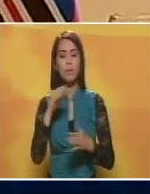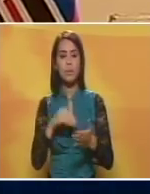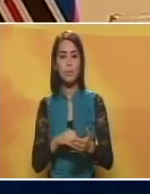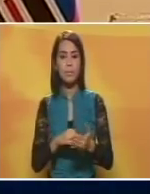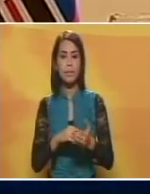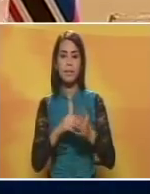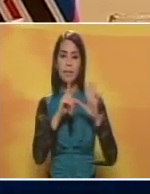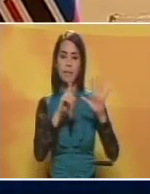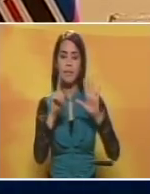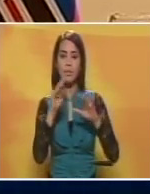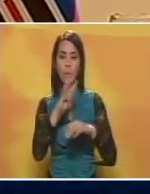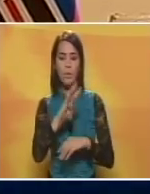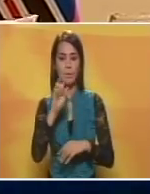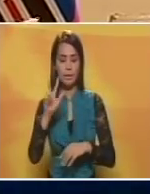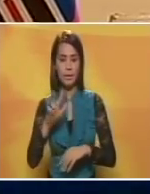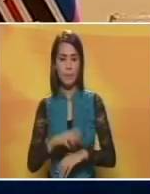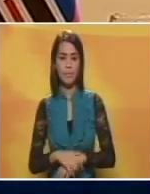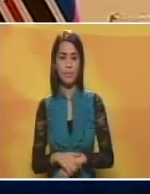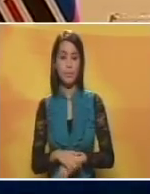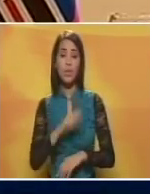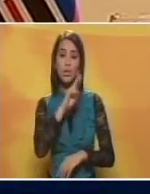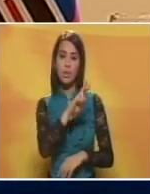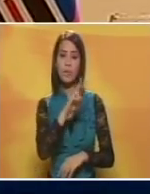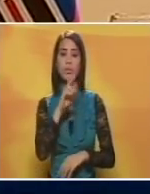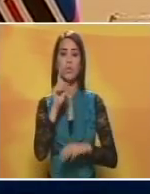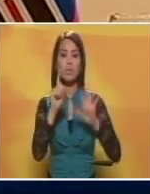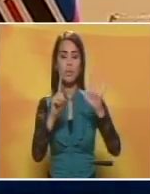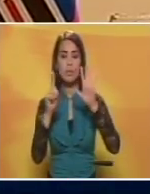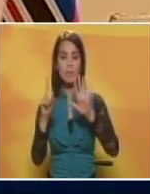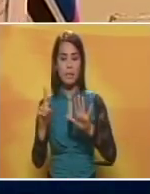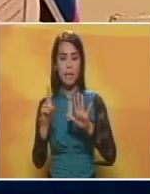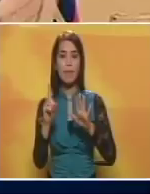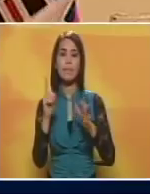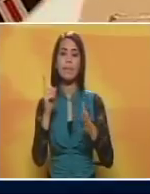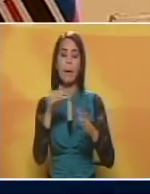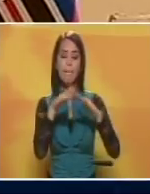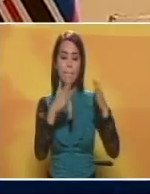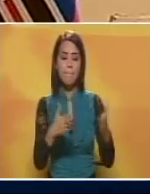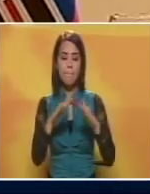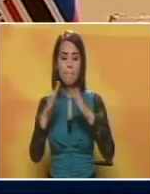34.143 y 276 mesas en el exterior.